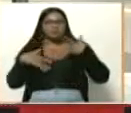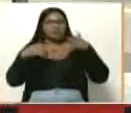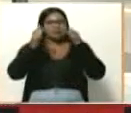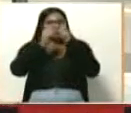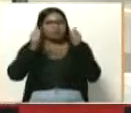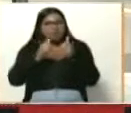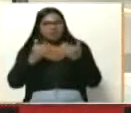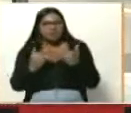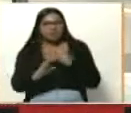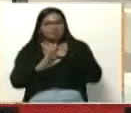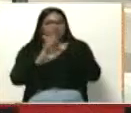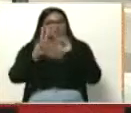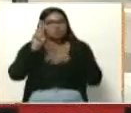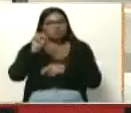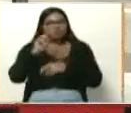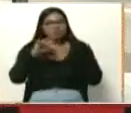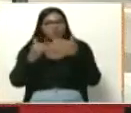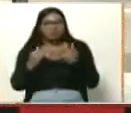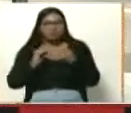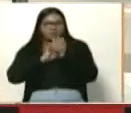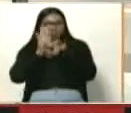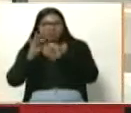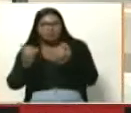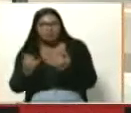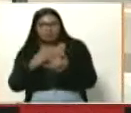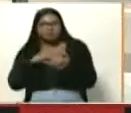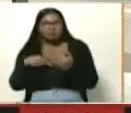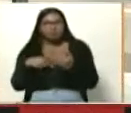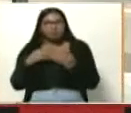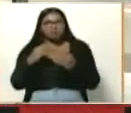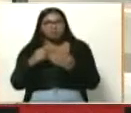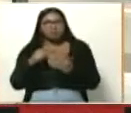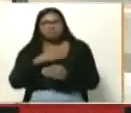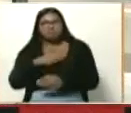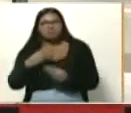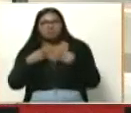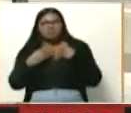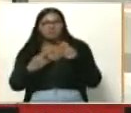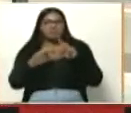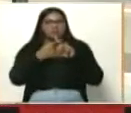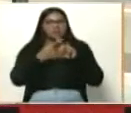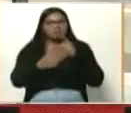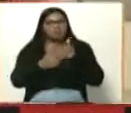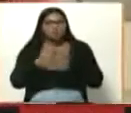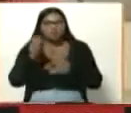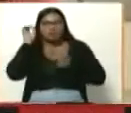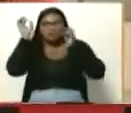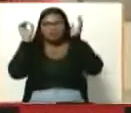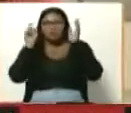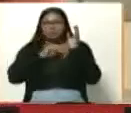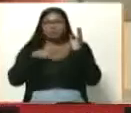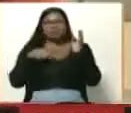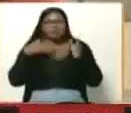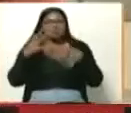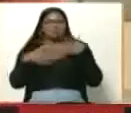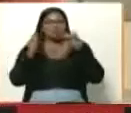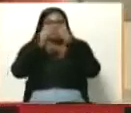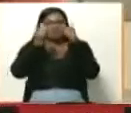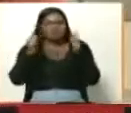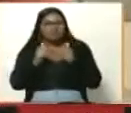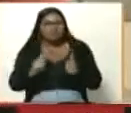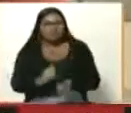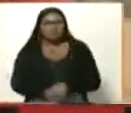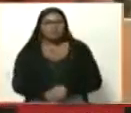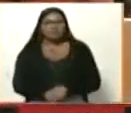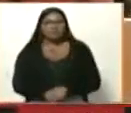nunca. De hecho, no, en pandemia creo que fue uno de los momentos más propositivos desde el punto de vista creativo de la comunidad artesanal. Lo que no